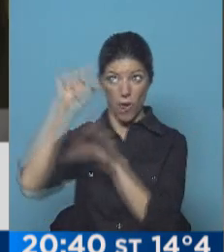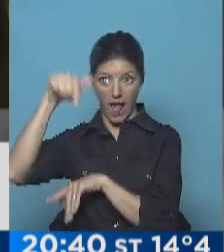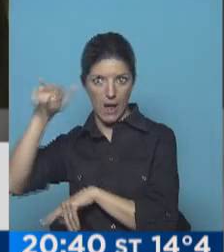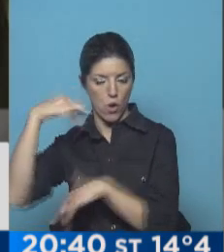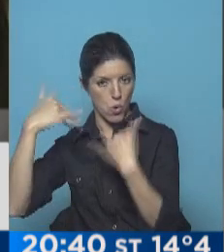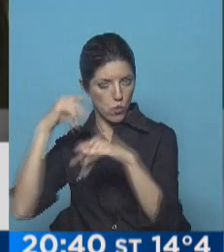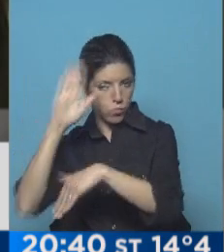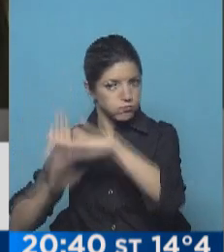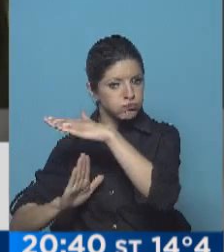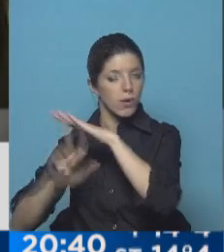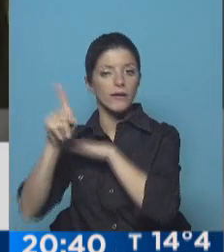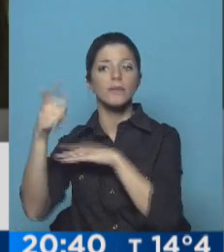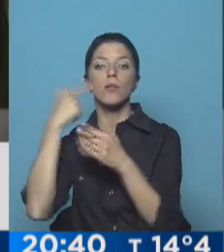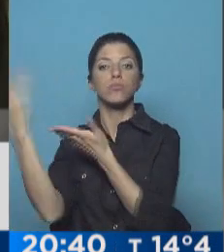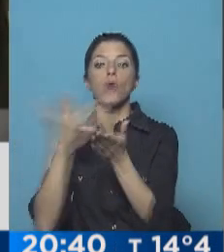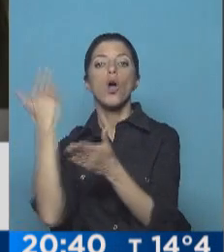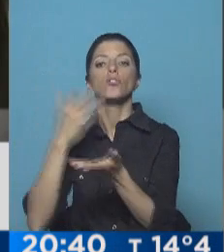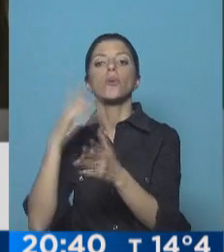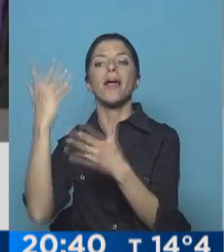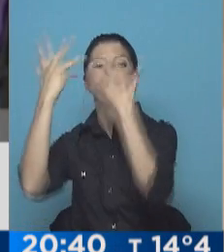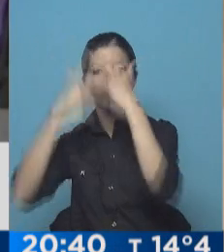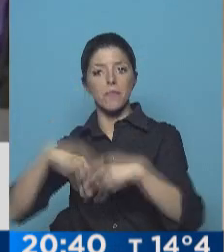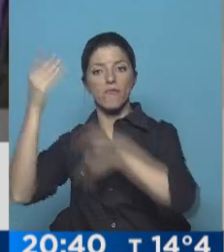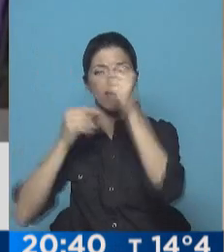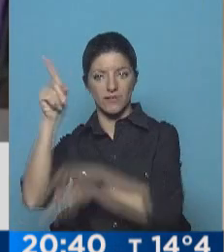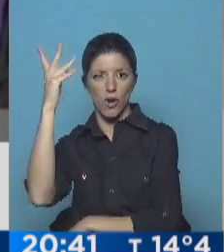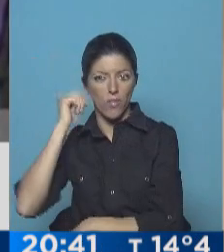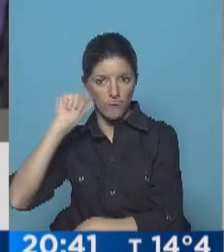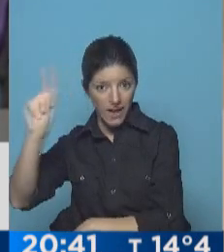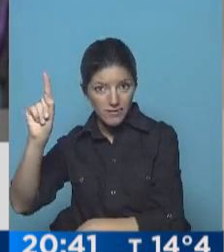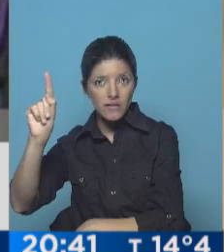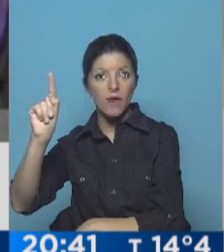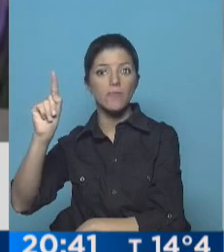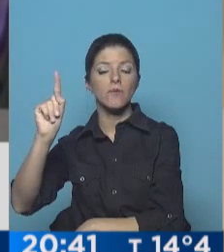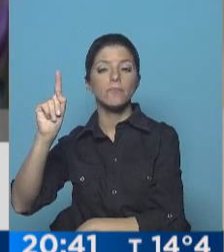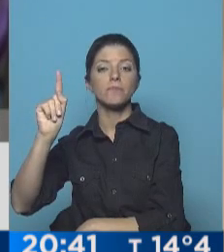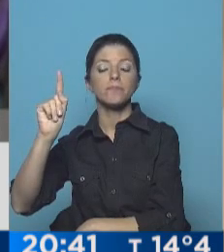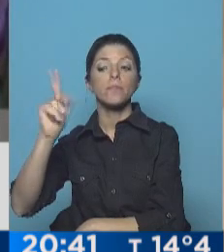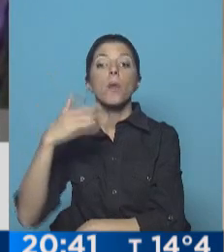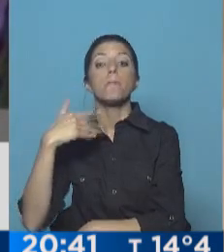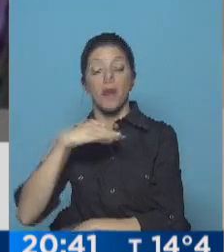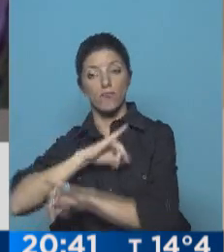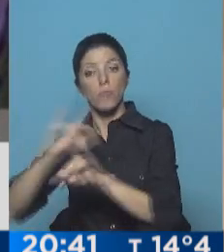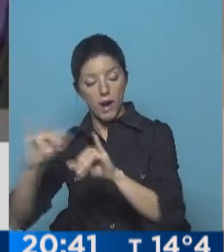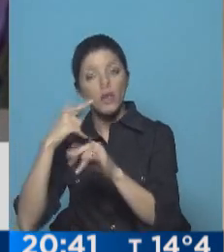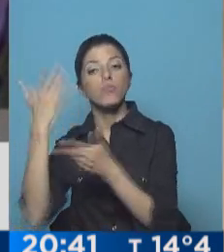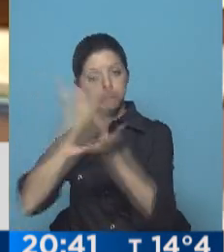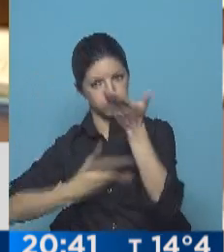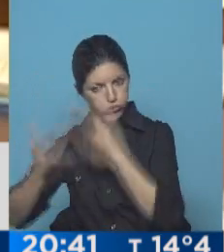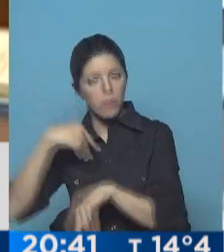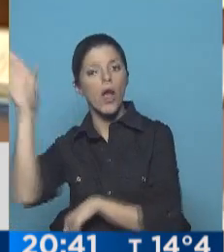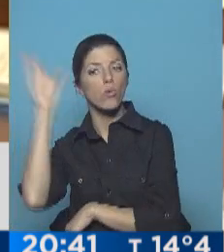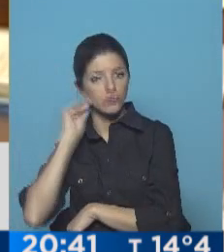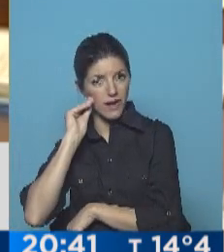facultades de supervisión sobre el sistema financiero de Francia, para destacar la recepción, la buena predisposición para escuchar